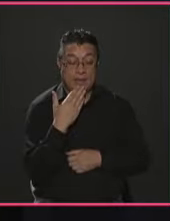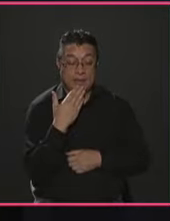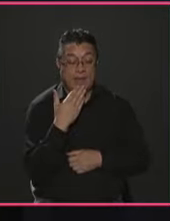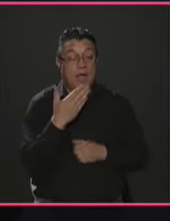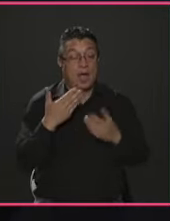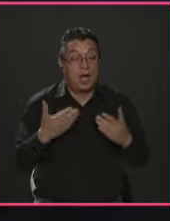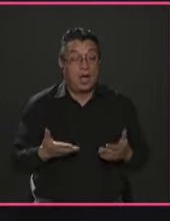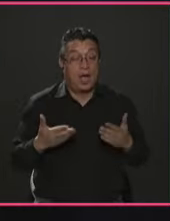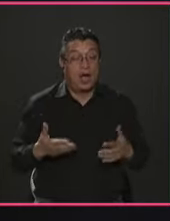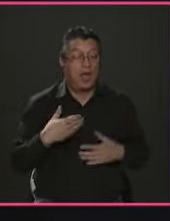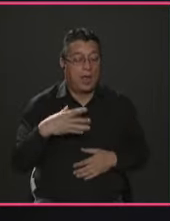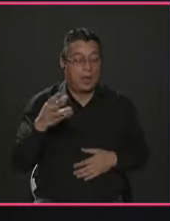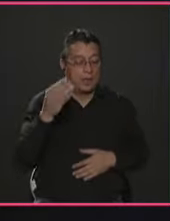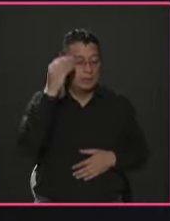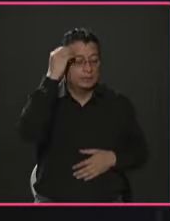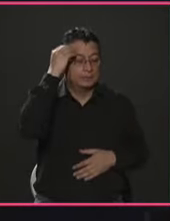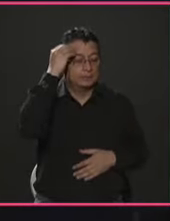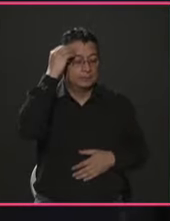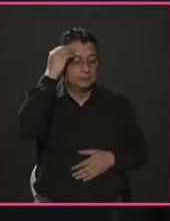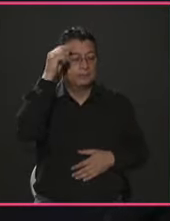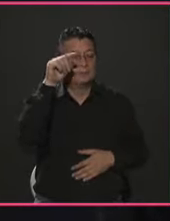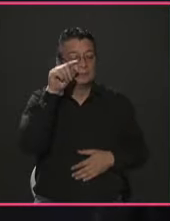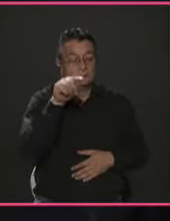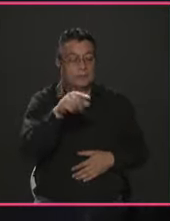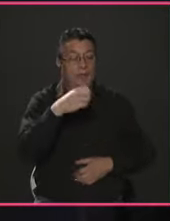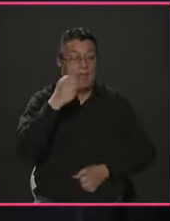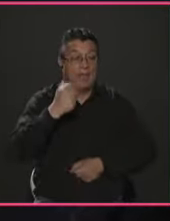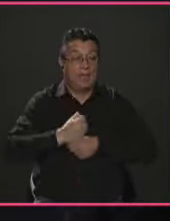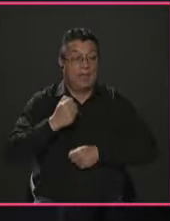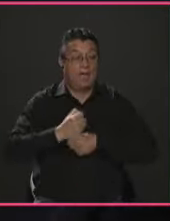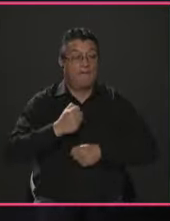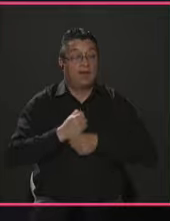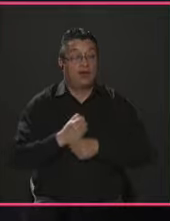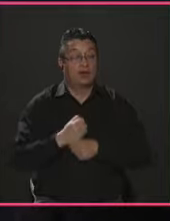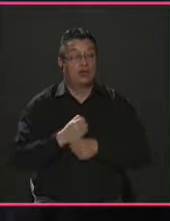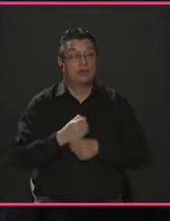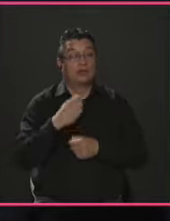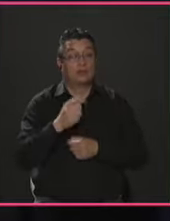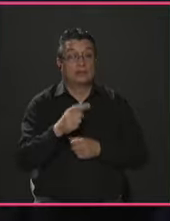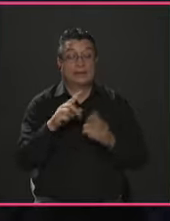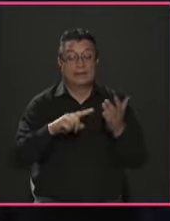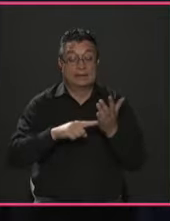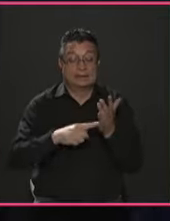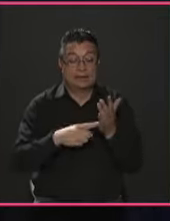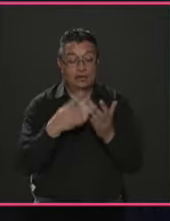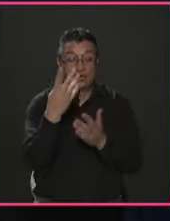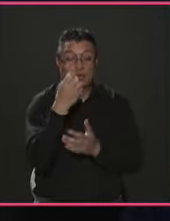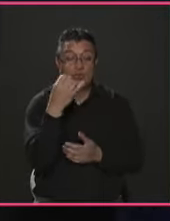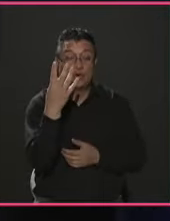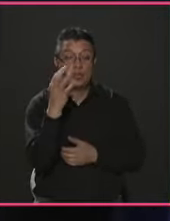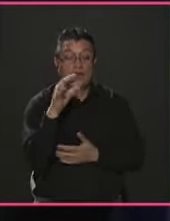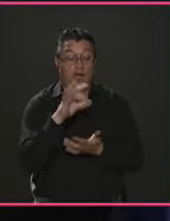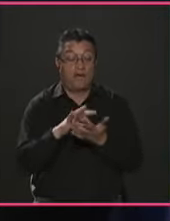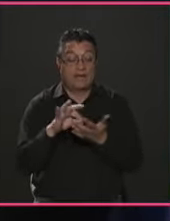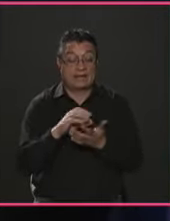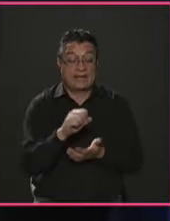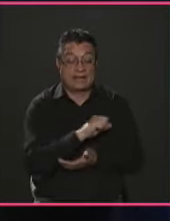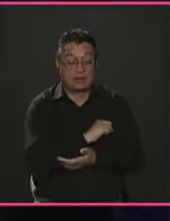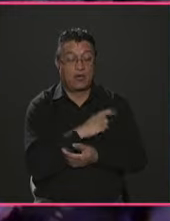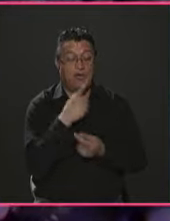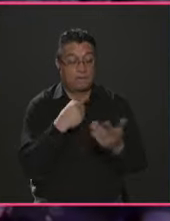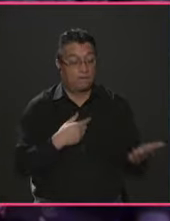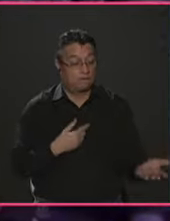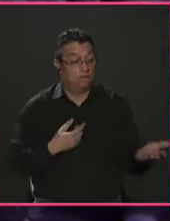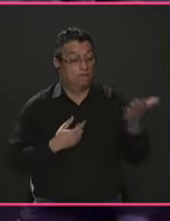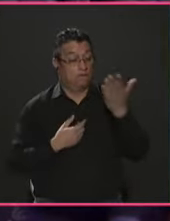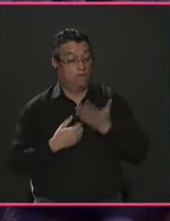ahora me acordé el el trabajo del el reporte técnico 40 de la oficina de Santiago también vuelve